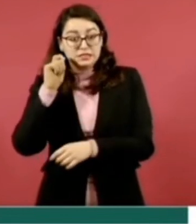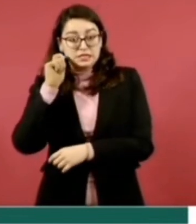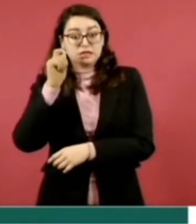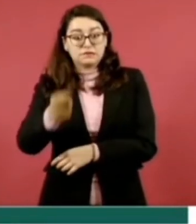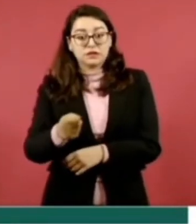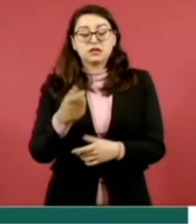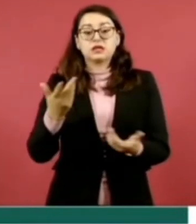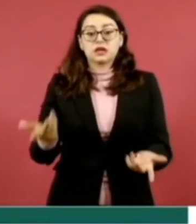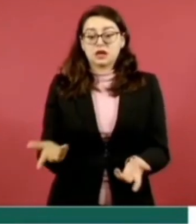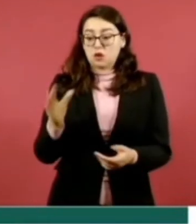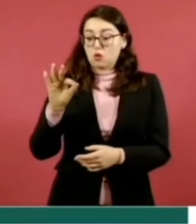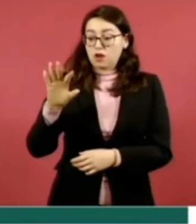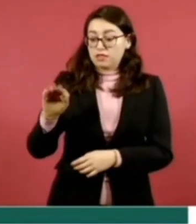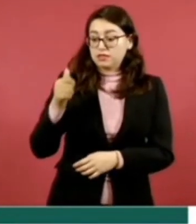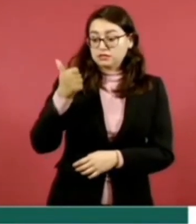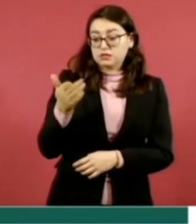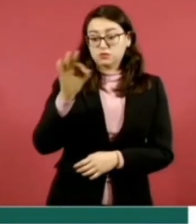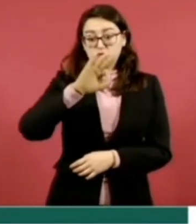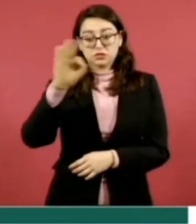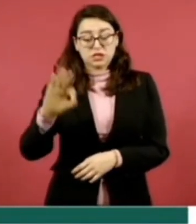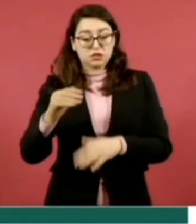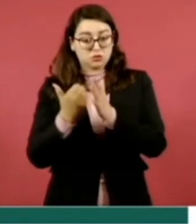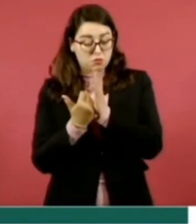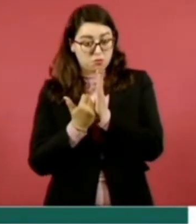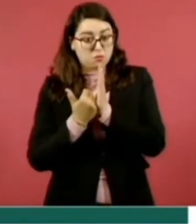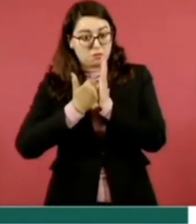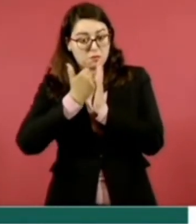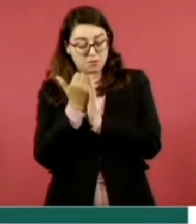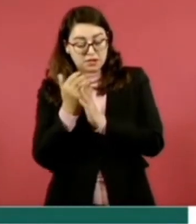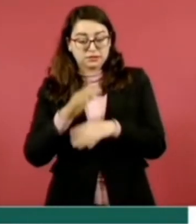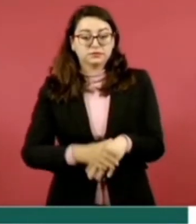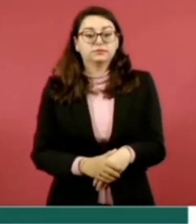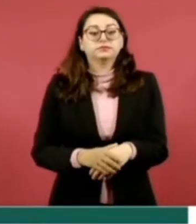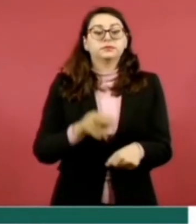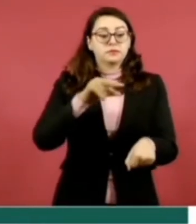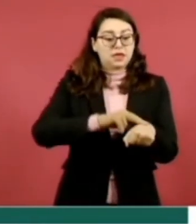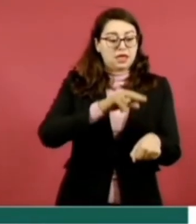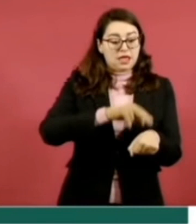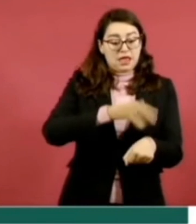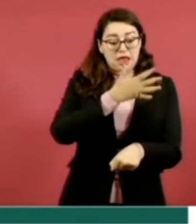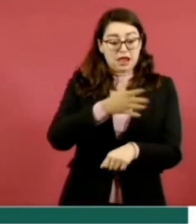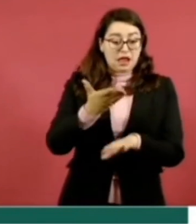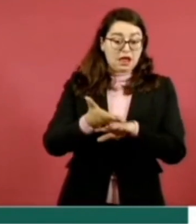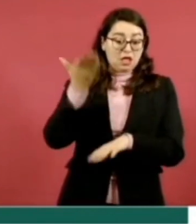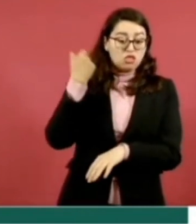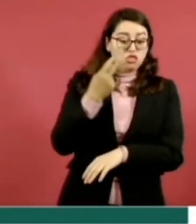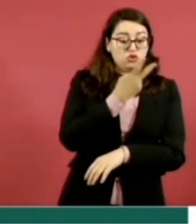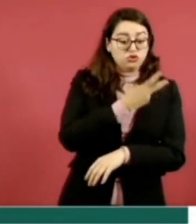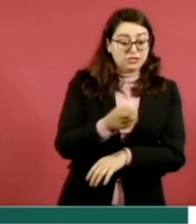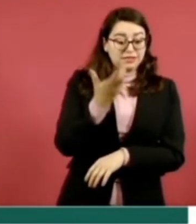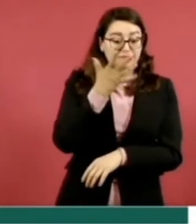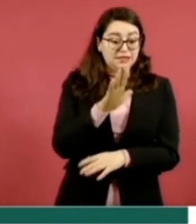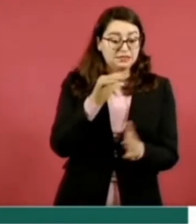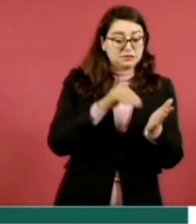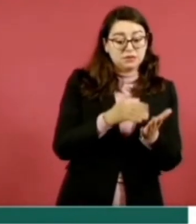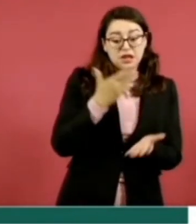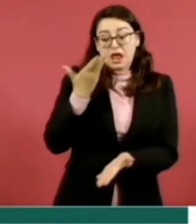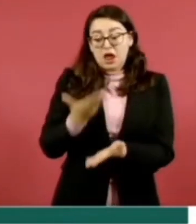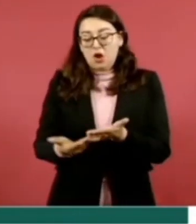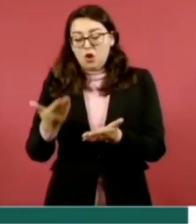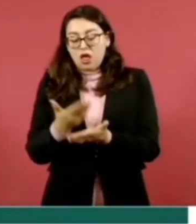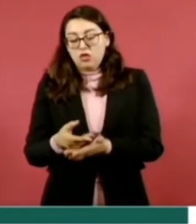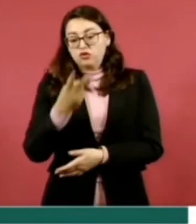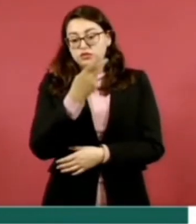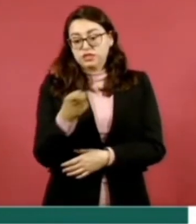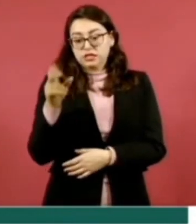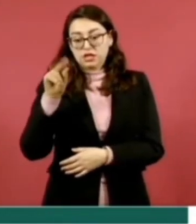promedio del 46%. Las consultas de medicina familiar pasaron de 210,000 a 280,000, un